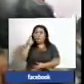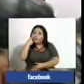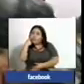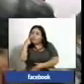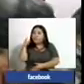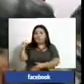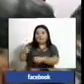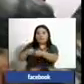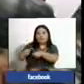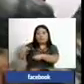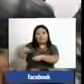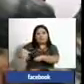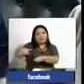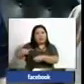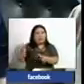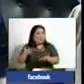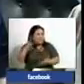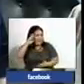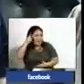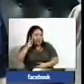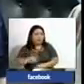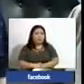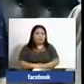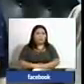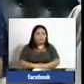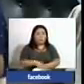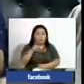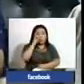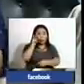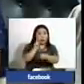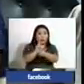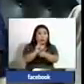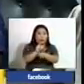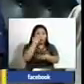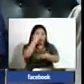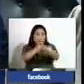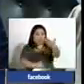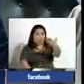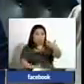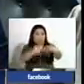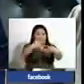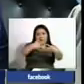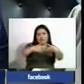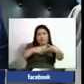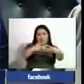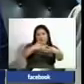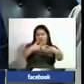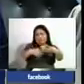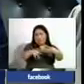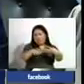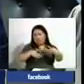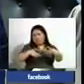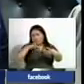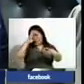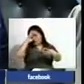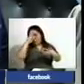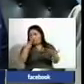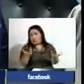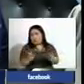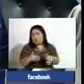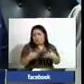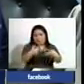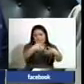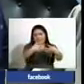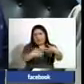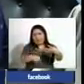Como, ¿qué es ese mensaje? No los conoce, dice, y dice que no son ley de la República. Tiene razón, en esa parte tiene razón, no son ley